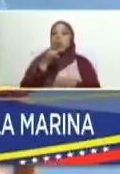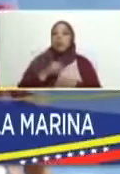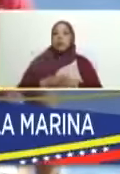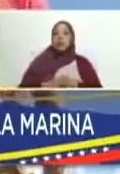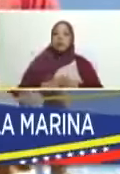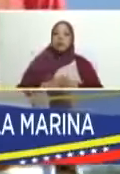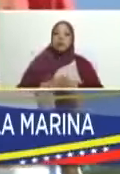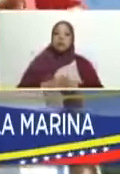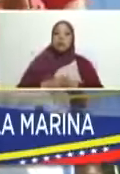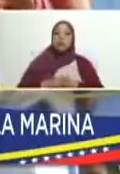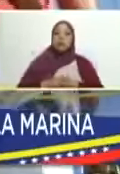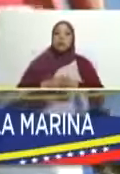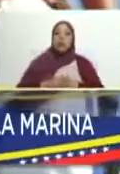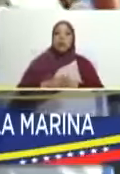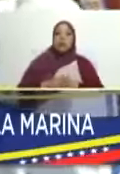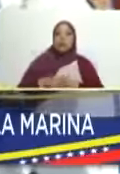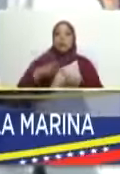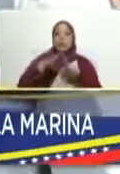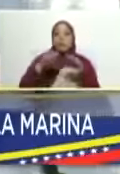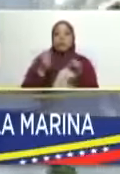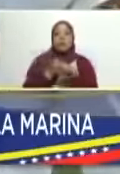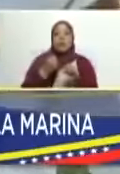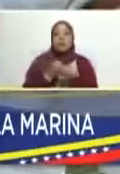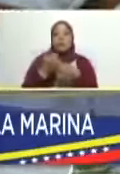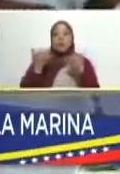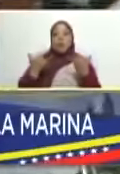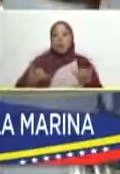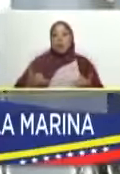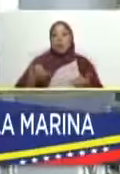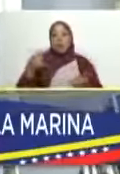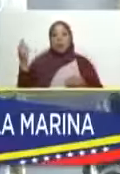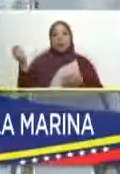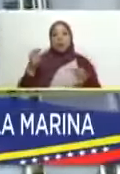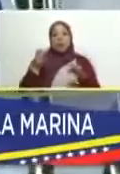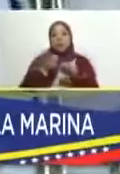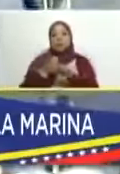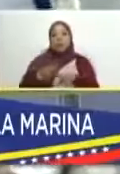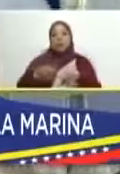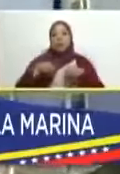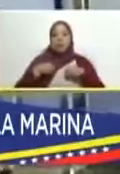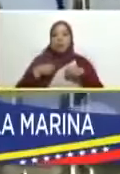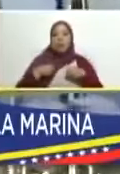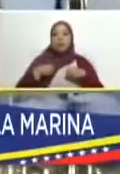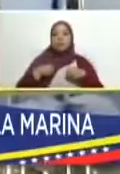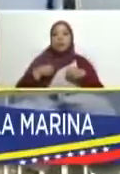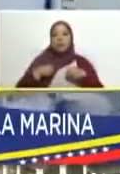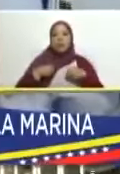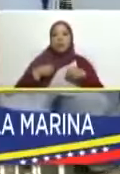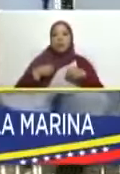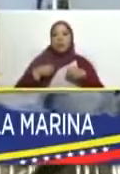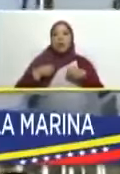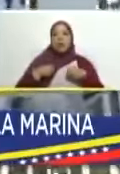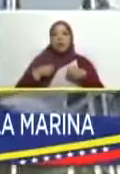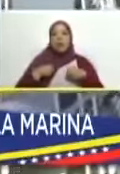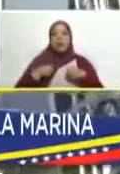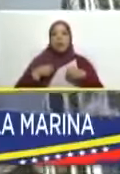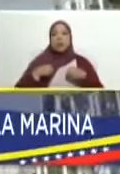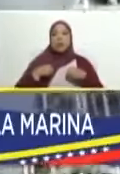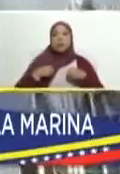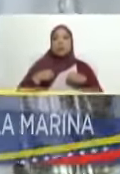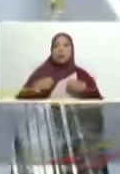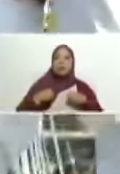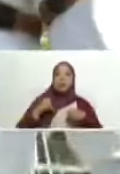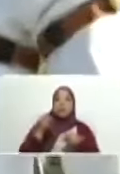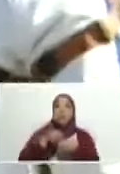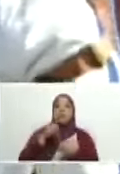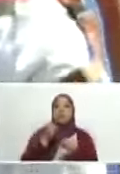exterior, así como todas las faenas y las artes marineras. Vamos a subir para conocer desde arriba, me parece muy bien. Es un centro